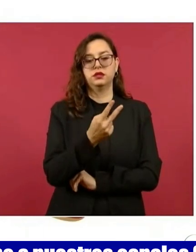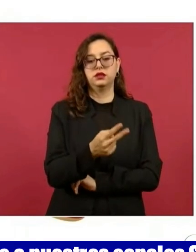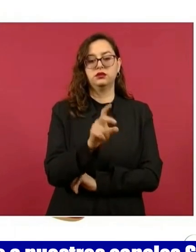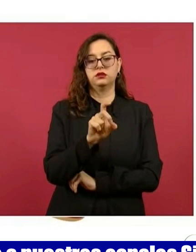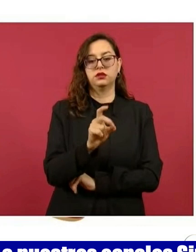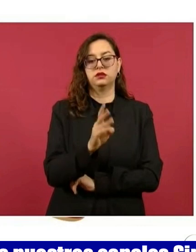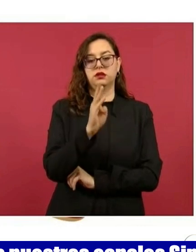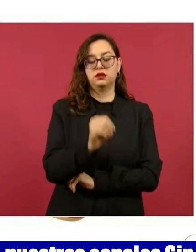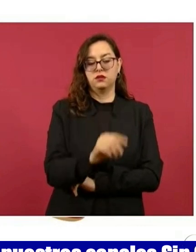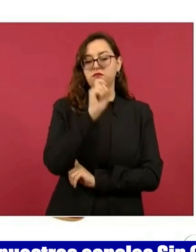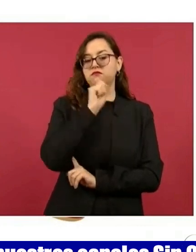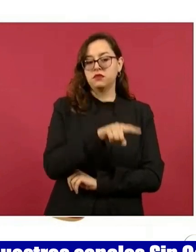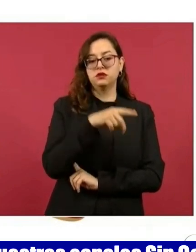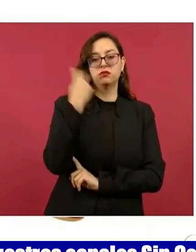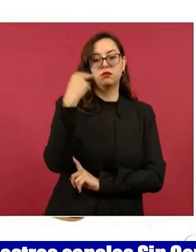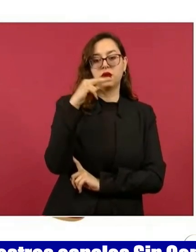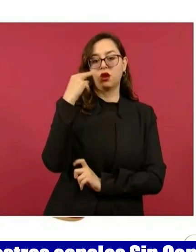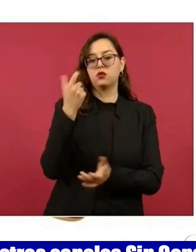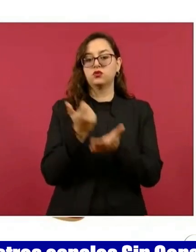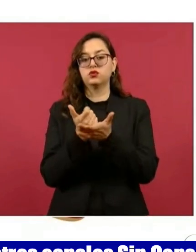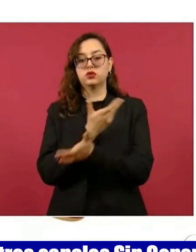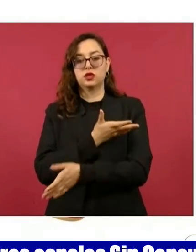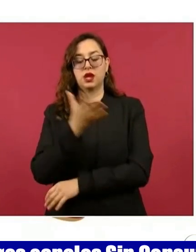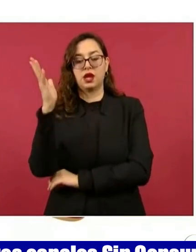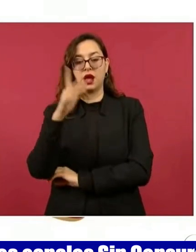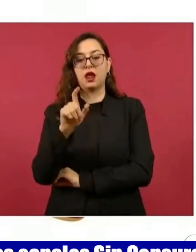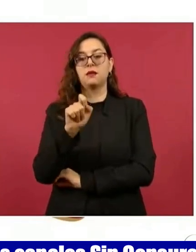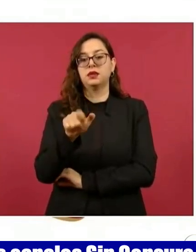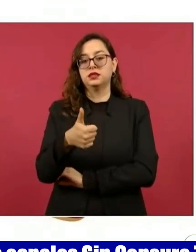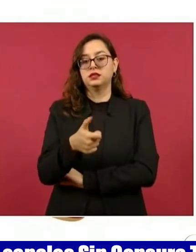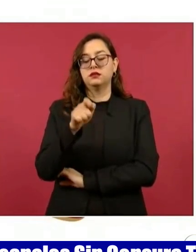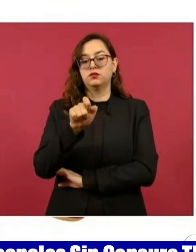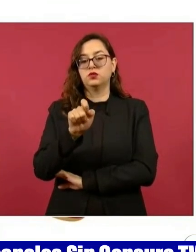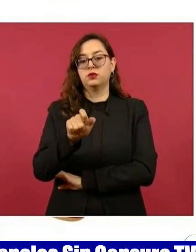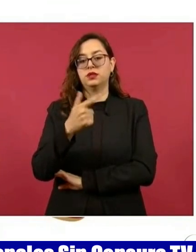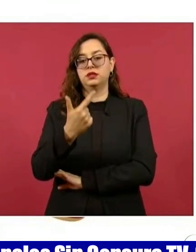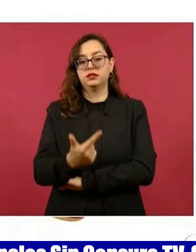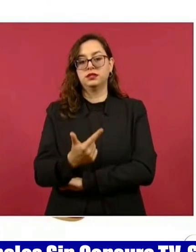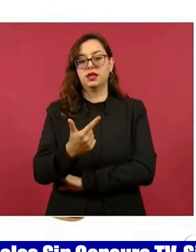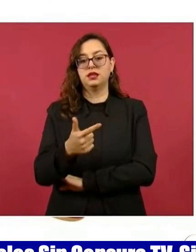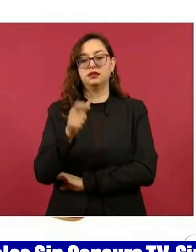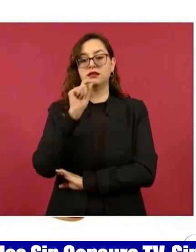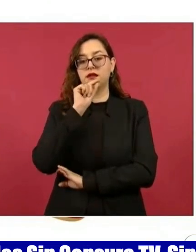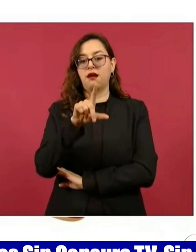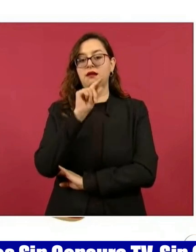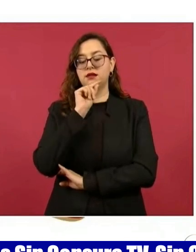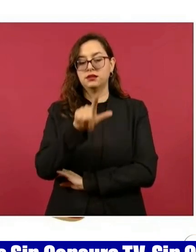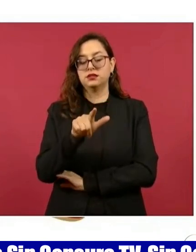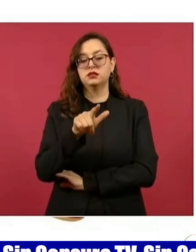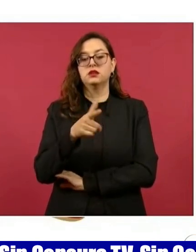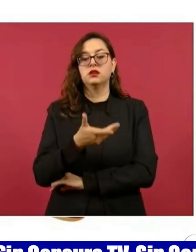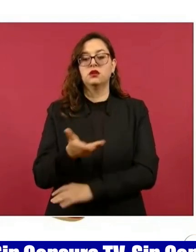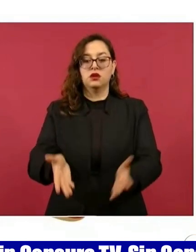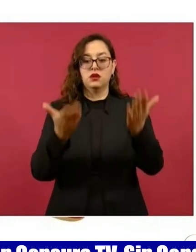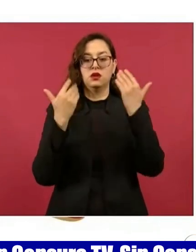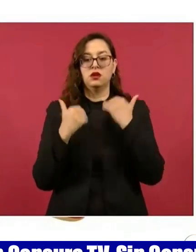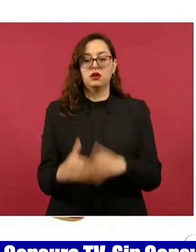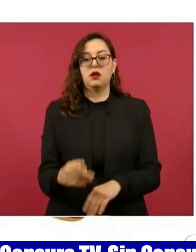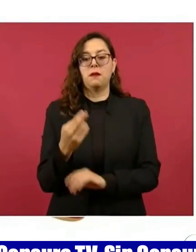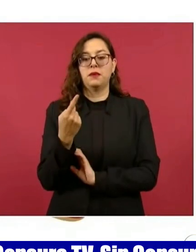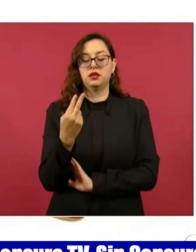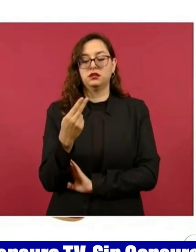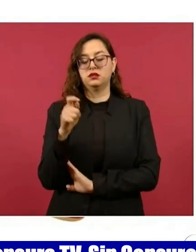Cero y Fácil en Coatzacoalcos, Veracruz. Las más caras, 26 pesos con 27 centavos de Zapopan, Jalisco, es de Valero. Y 25